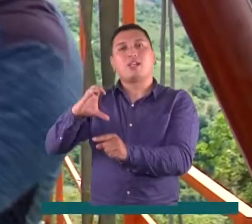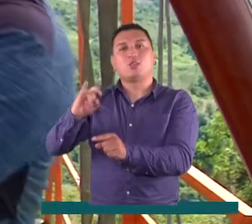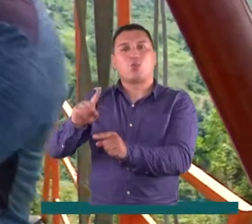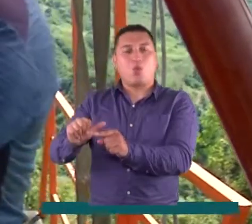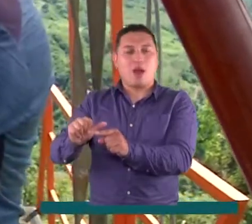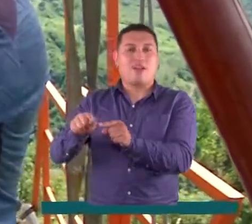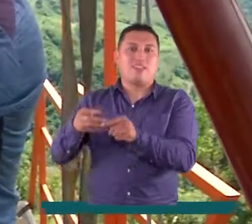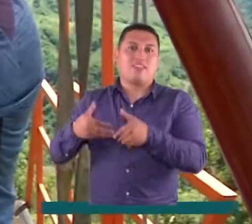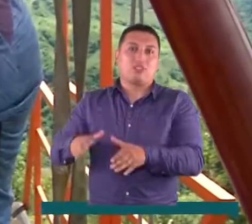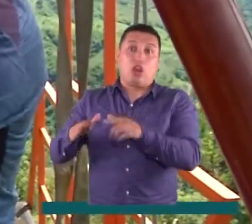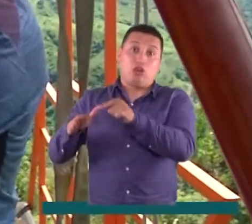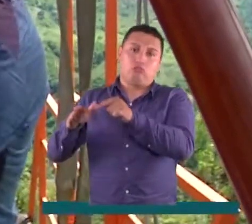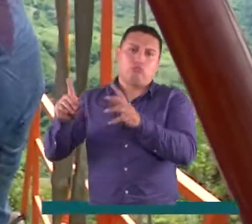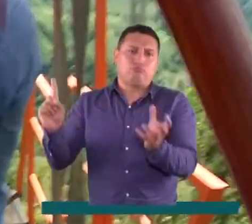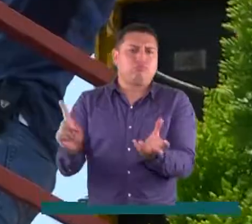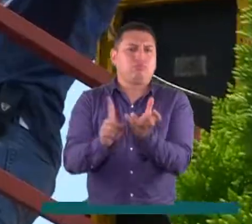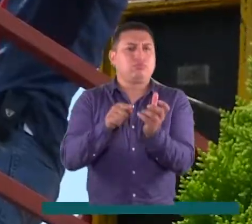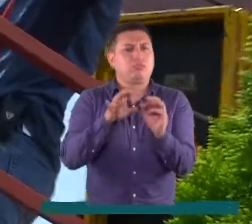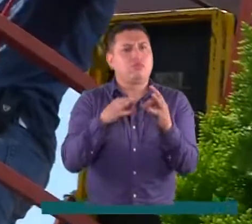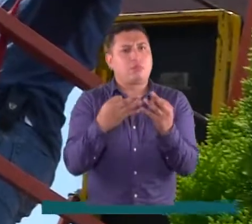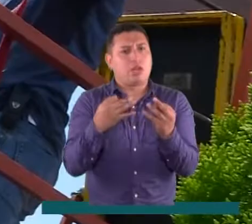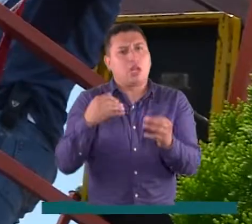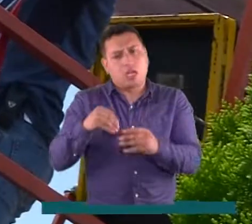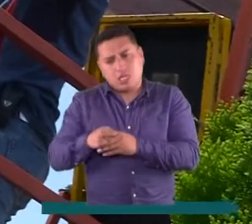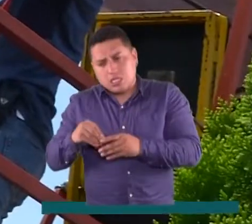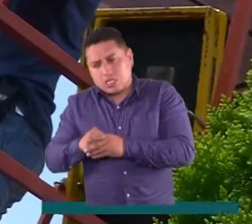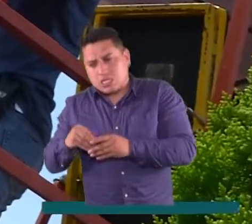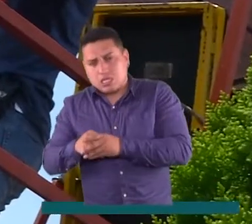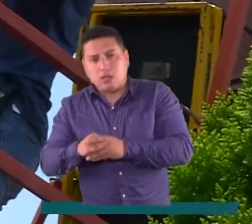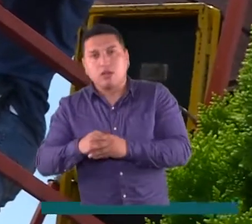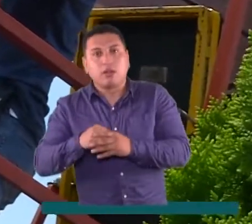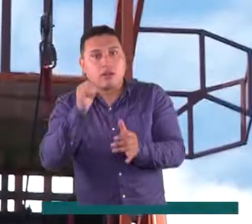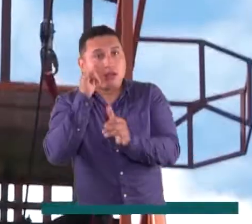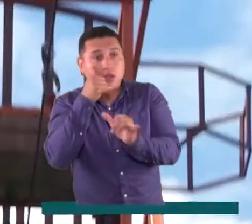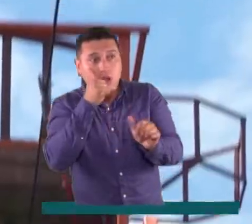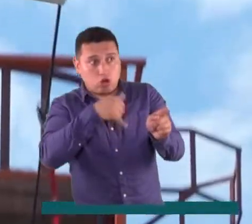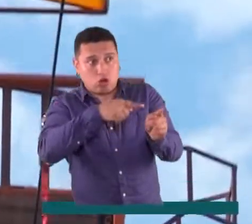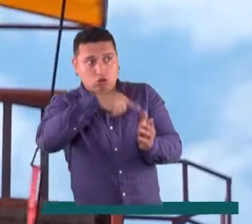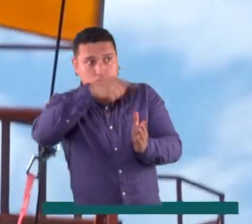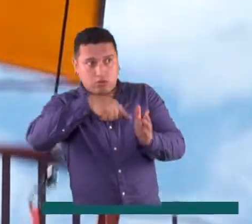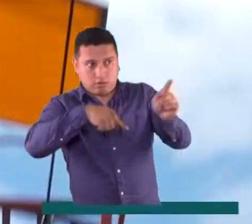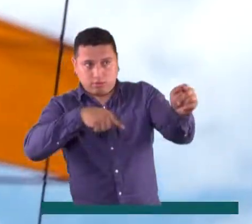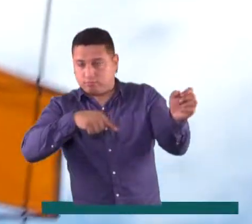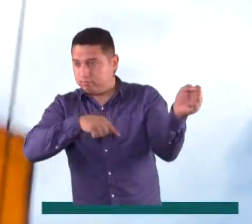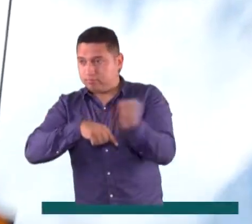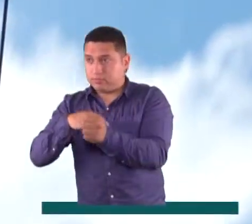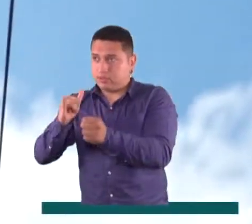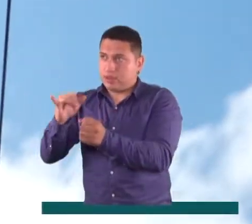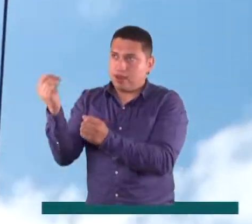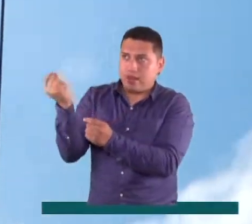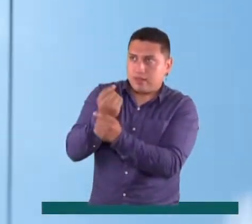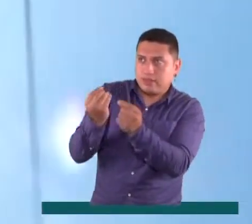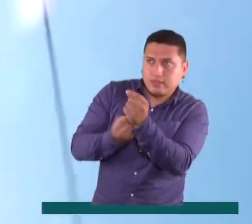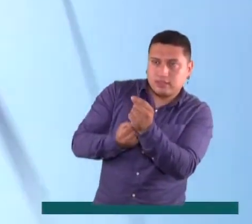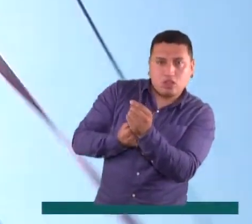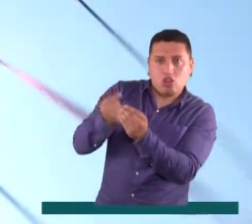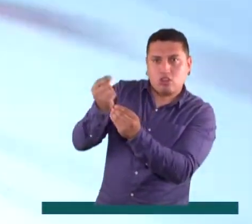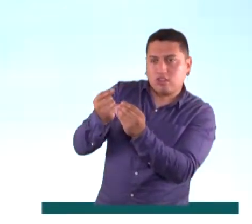el apoyo de su familia y ahorró lo suficiente para contratar un ingeniero que diseñara el canopy.